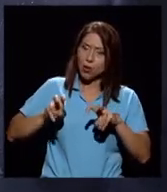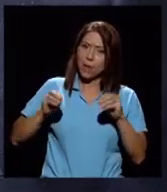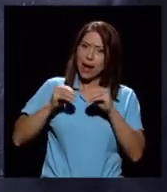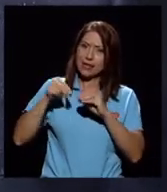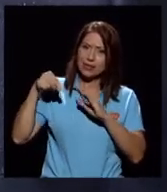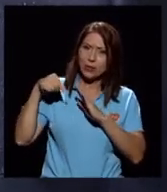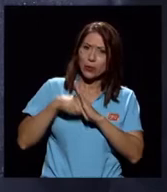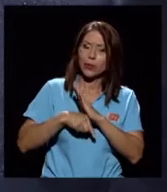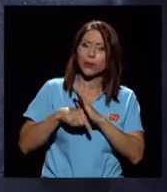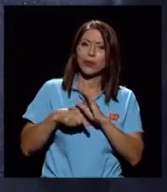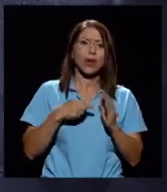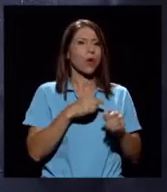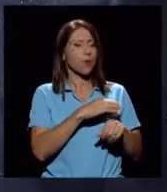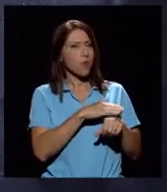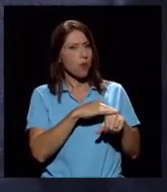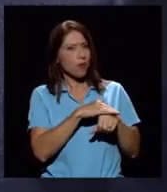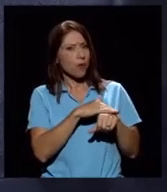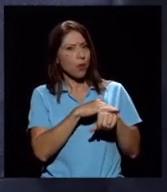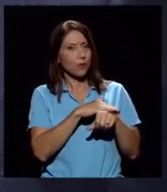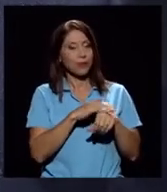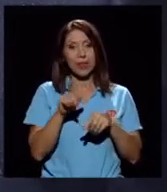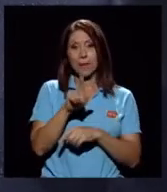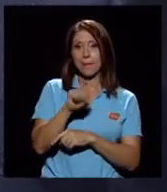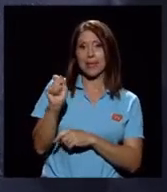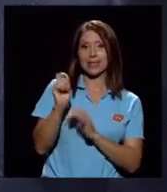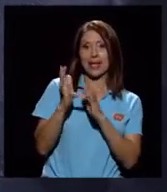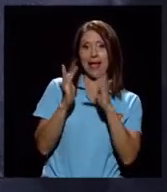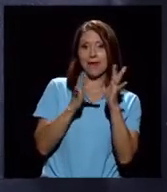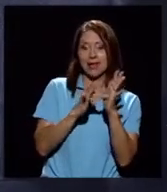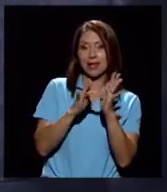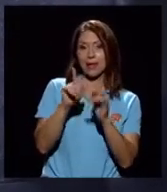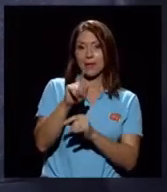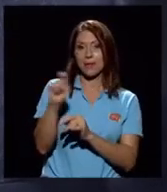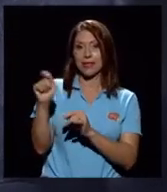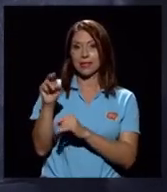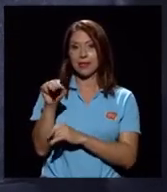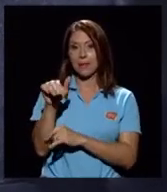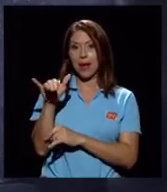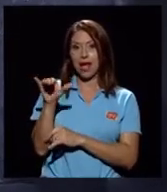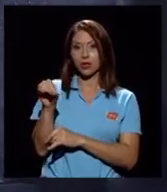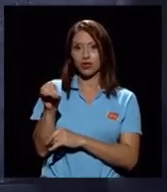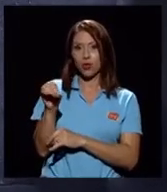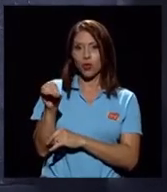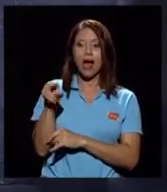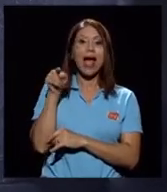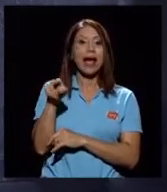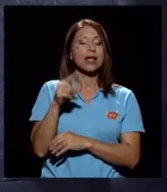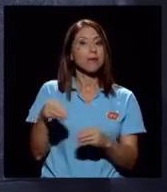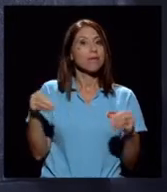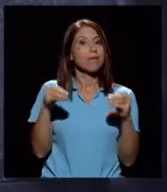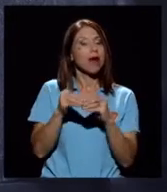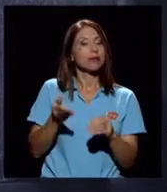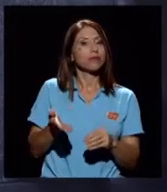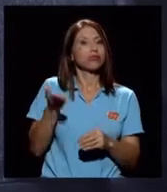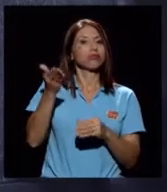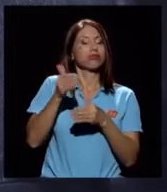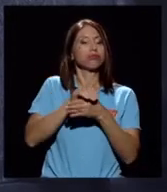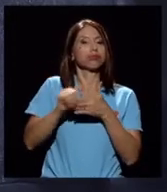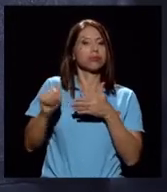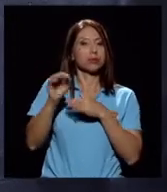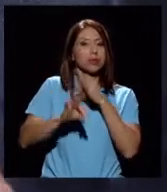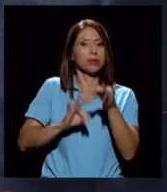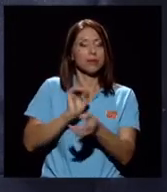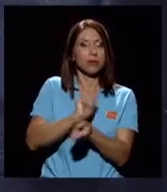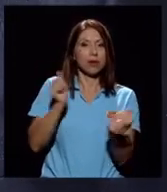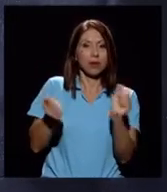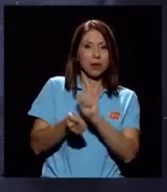de detalle por favor en abril y mayo fue cuando se produjo un meneo más grande lo que